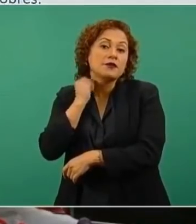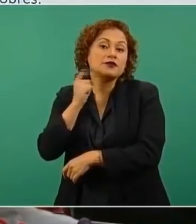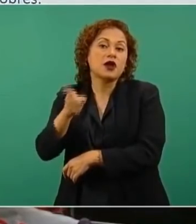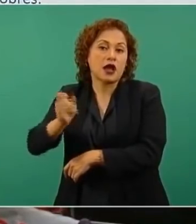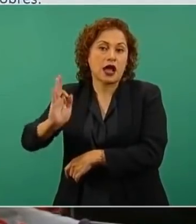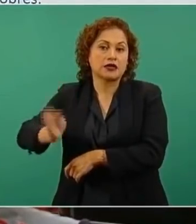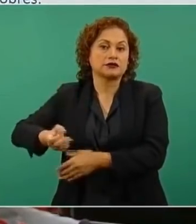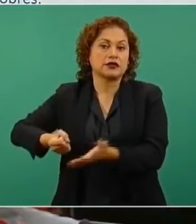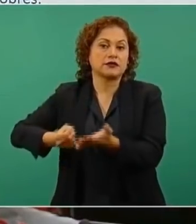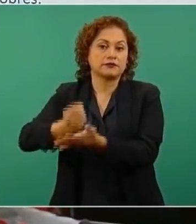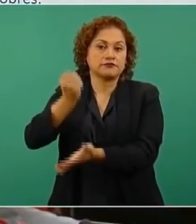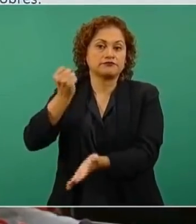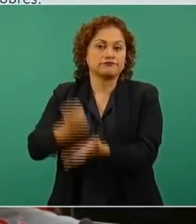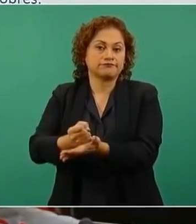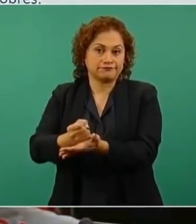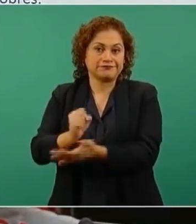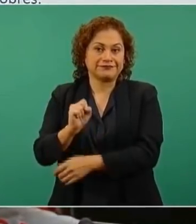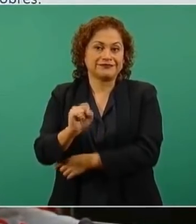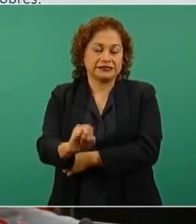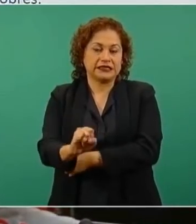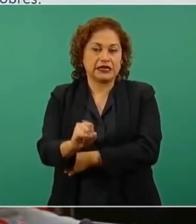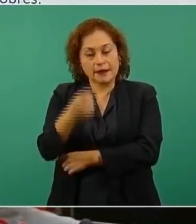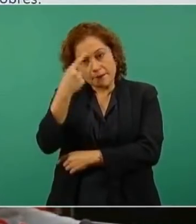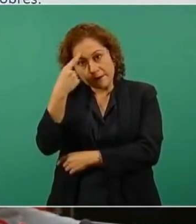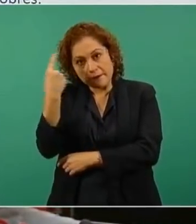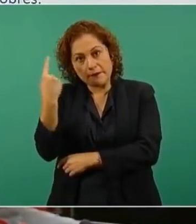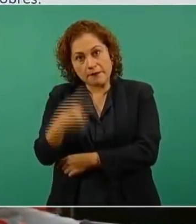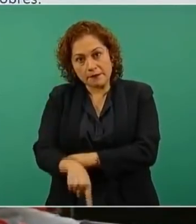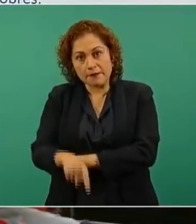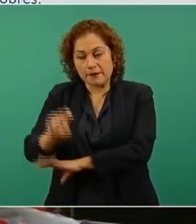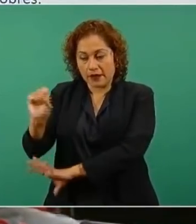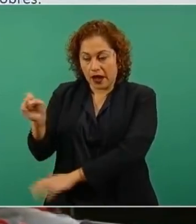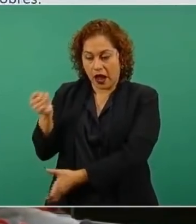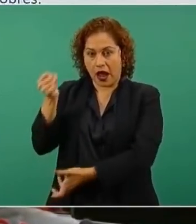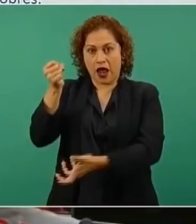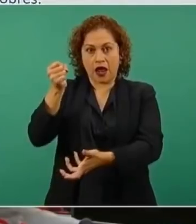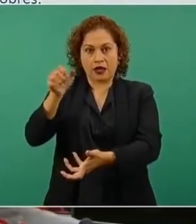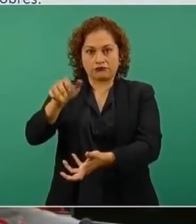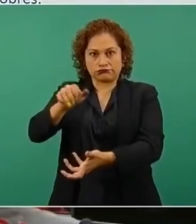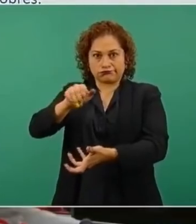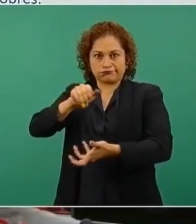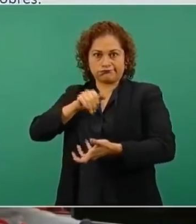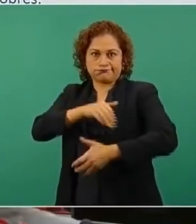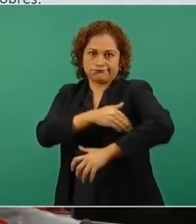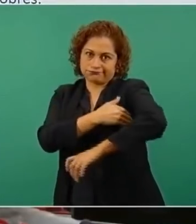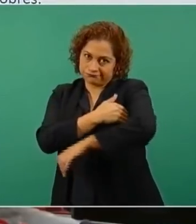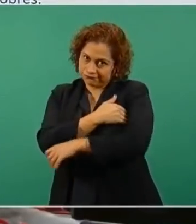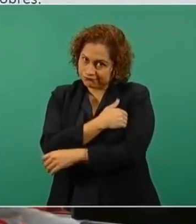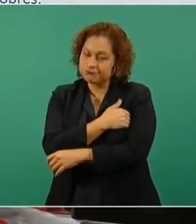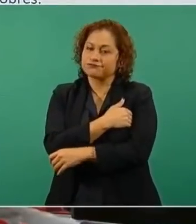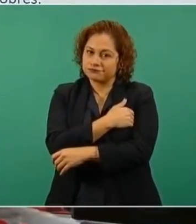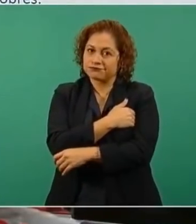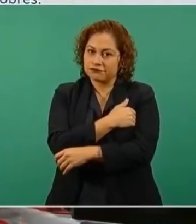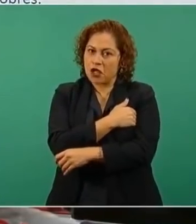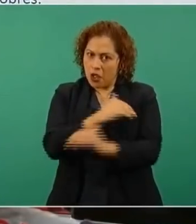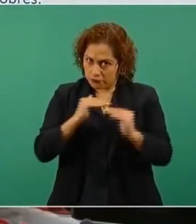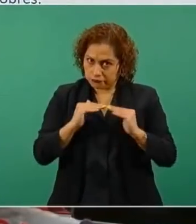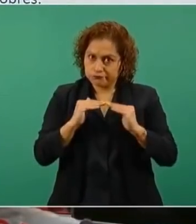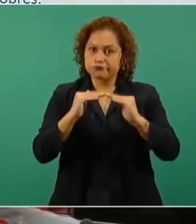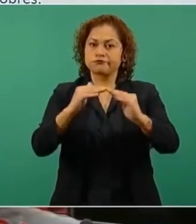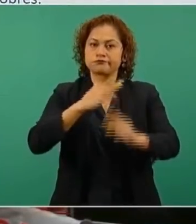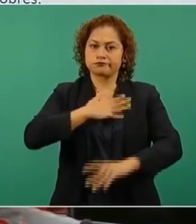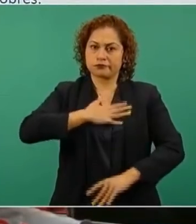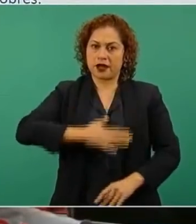es recuperar recursos de la hacienda pública. O sea, vamos a poner las condiciones parejas. Lo que realmente dicen, dijo el licenciado Bartlett, de la